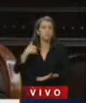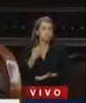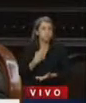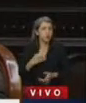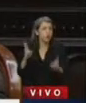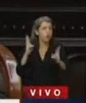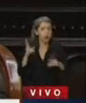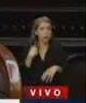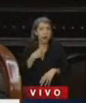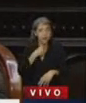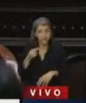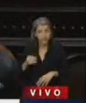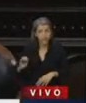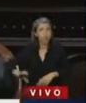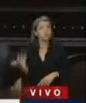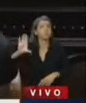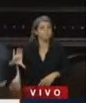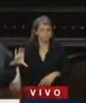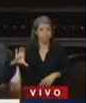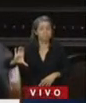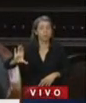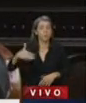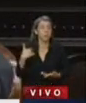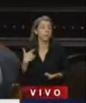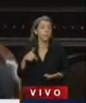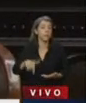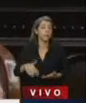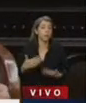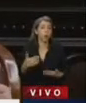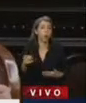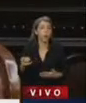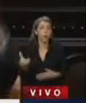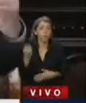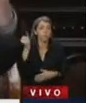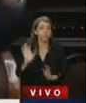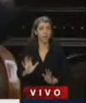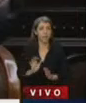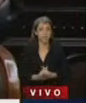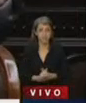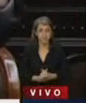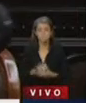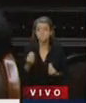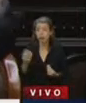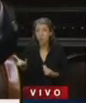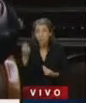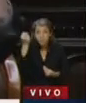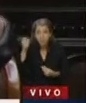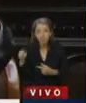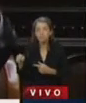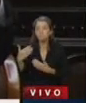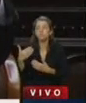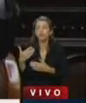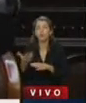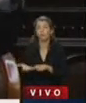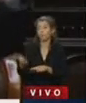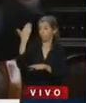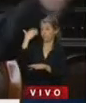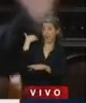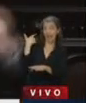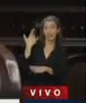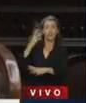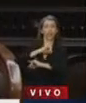120 y 121 del nuevo proyecto que incluye esa tasa aeroportuaria. Lo vamos a votar rotundamente en contra. La razón por la